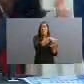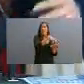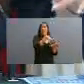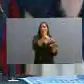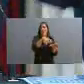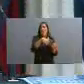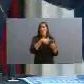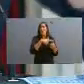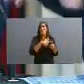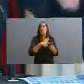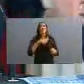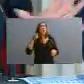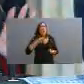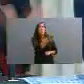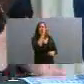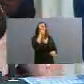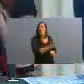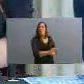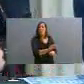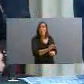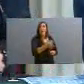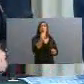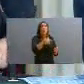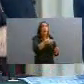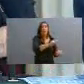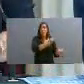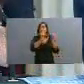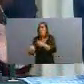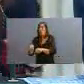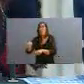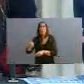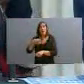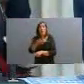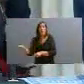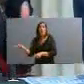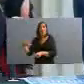ENSE, ni de nada. Una vez que pasa el Estado, todo